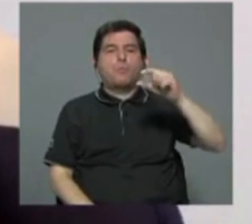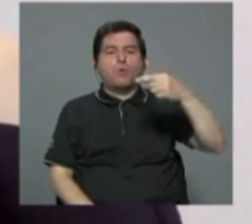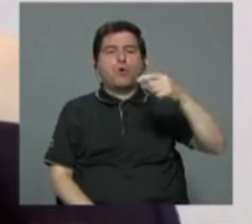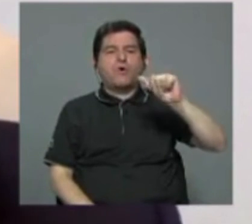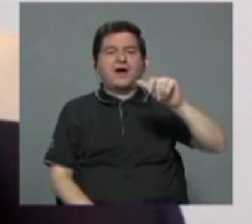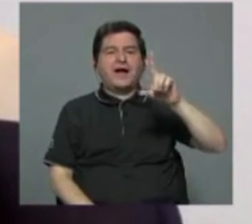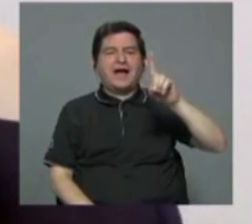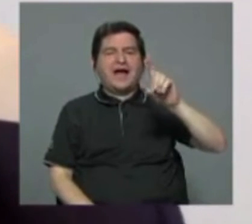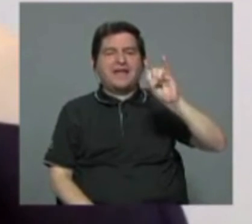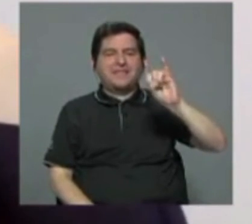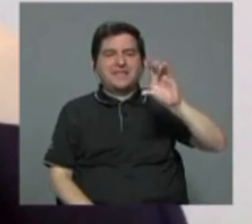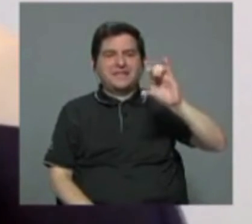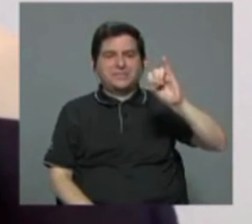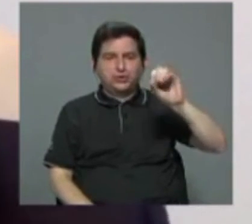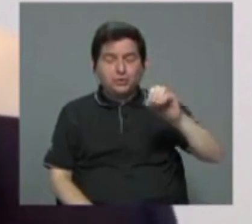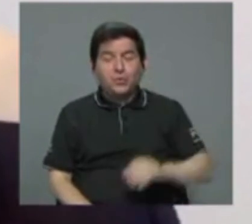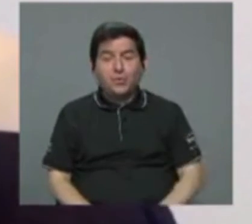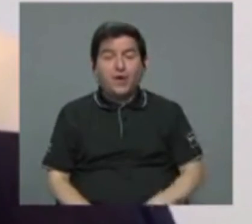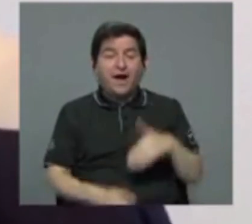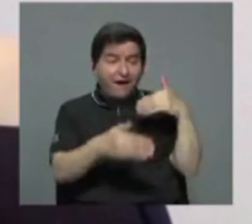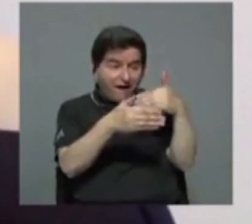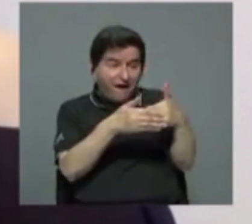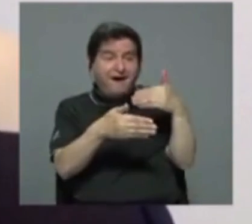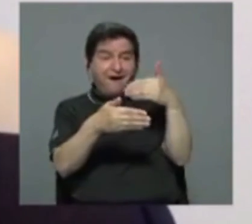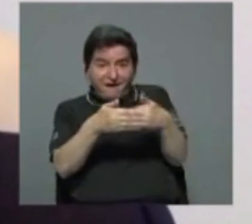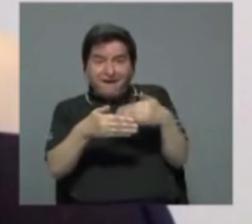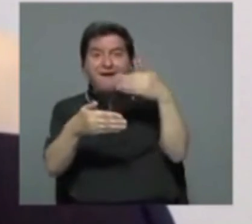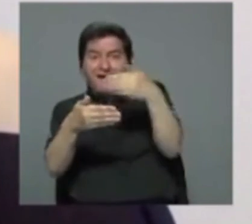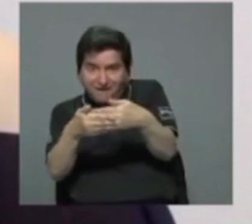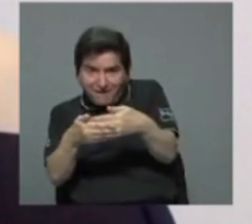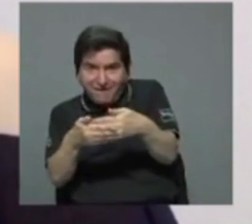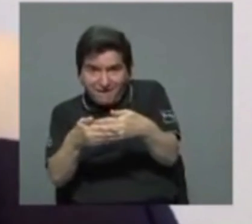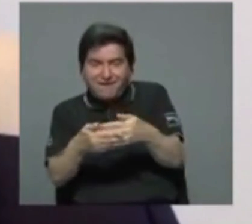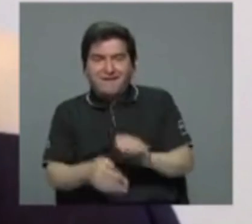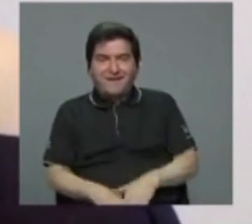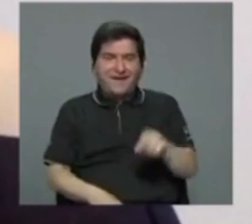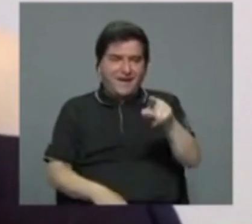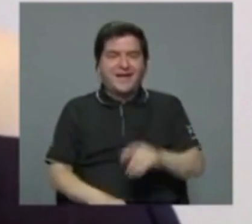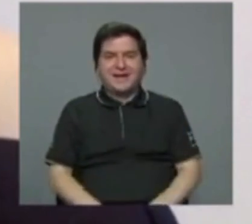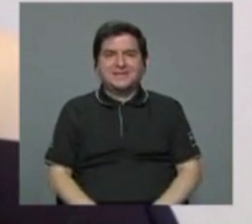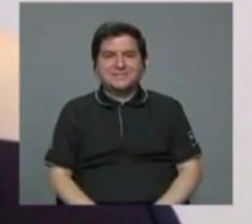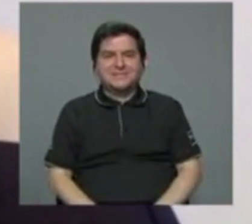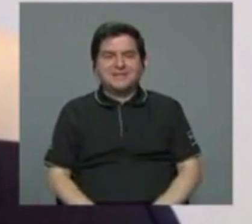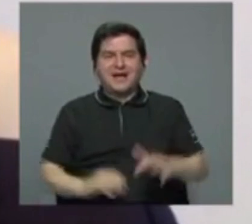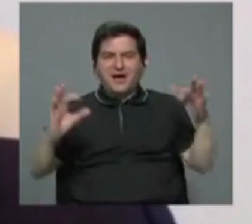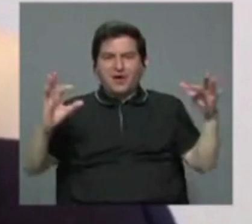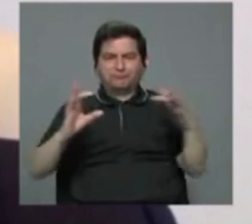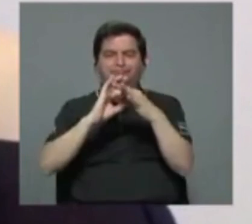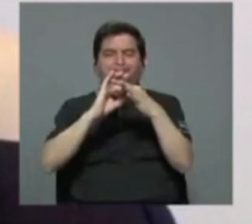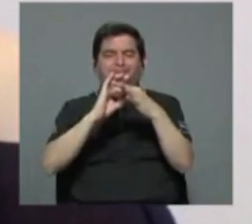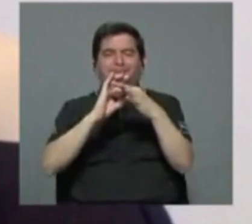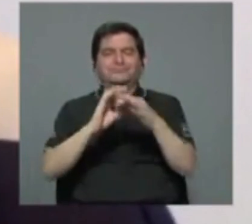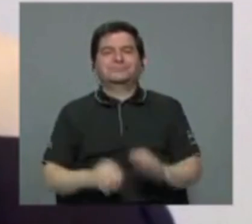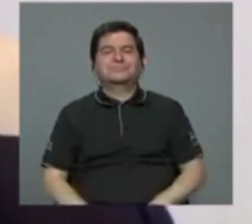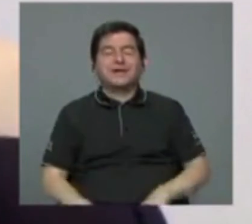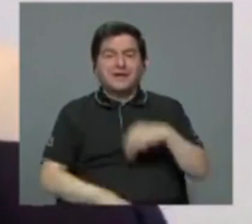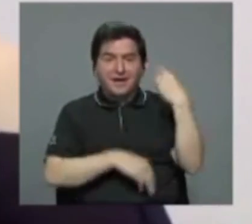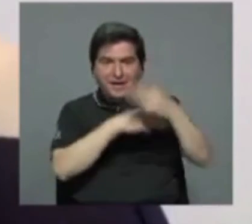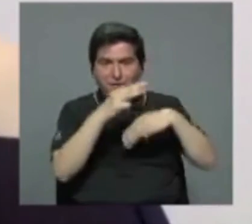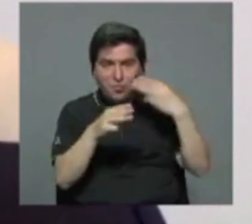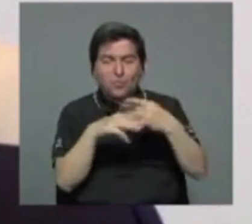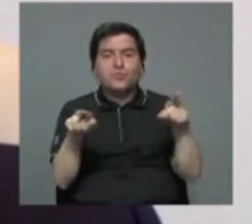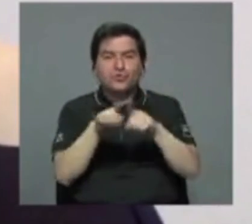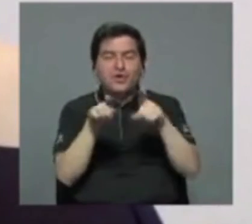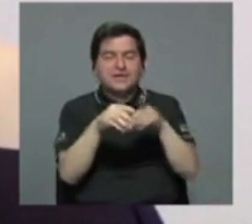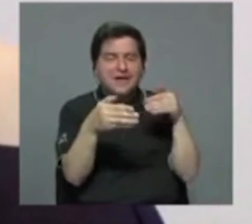usted cómo se va acercando esos vasos comunicantes en un mundo que también